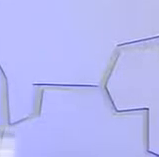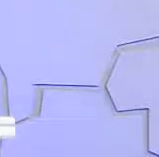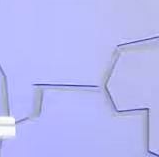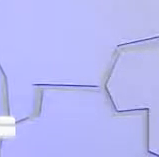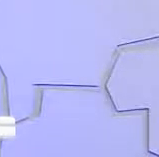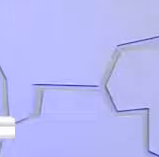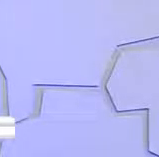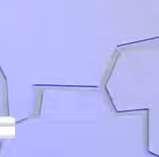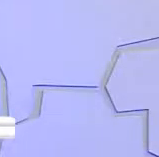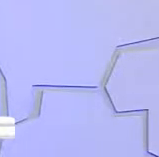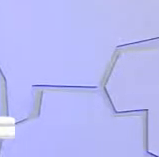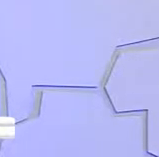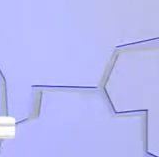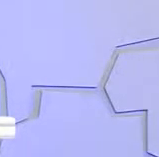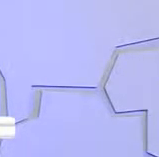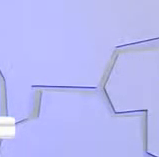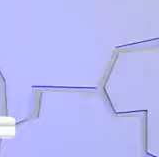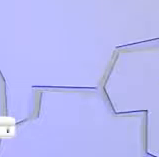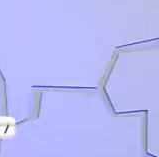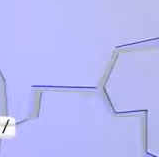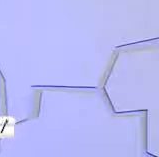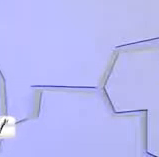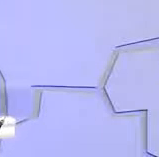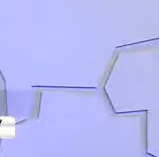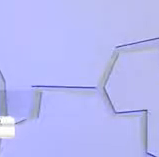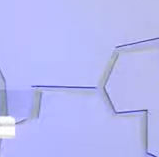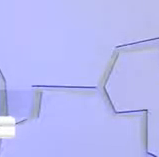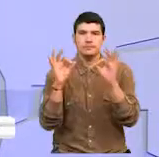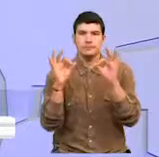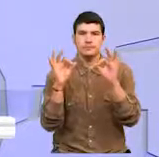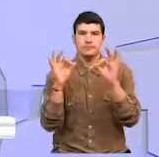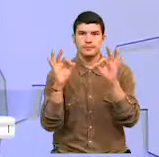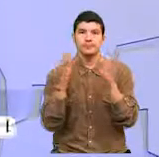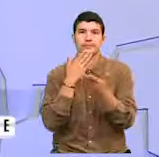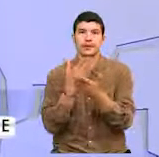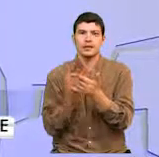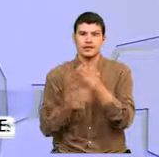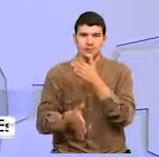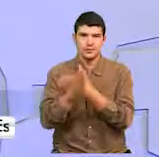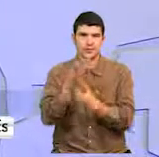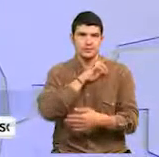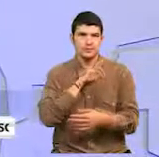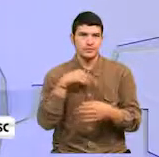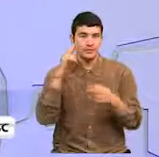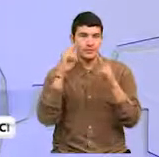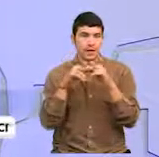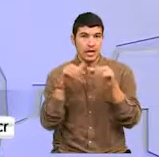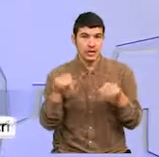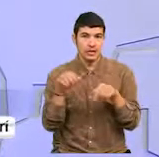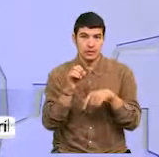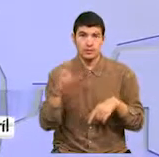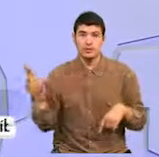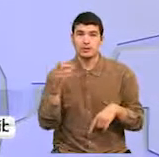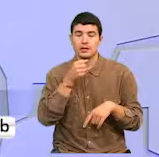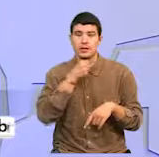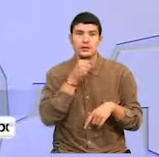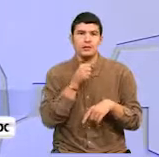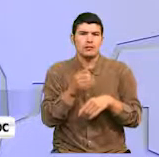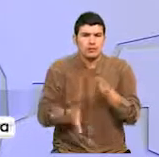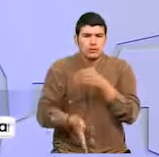televidentes, gracias a ustedes por continuar con nosotros. Nosotros estamos acá en Oriente Noticias hablando sobre todo el trabajo que viene desarrollando el